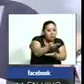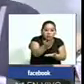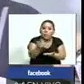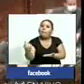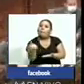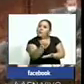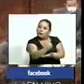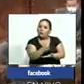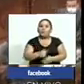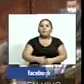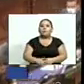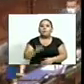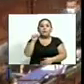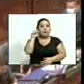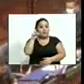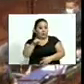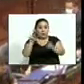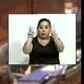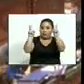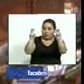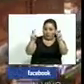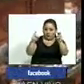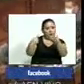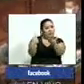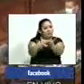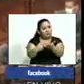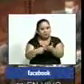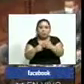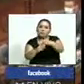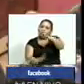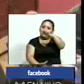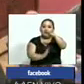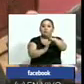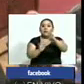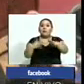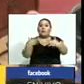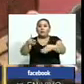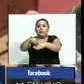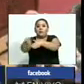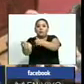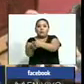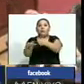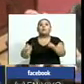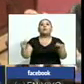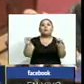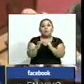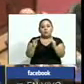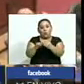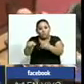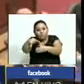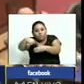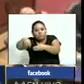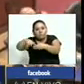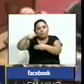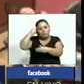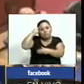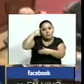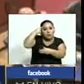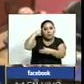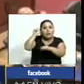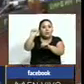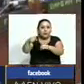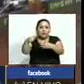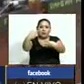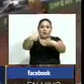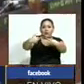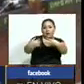De eso se trata. Este no es el único tema que se mantiene en pausa. Los congresistas también deben analizar si suspenden o no la ley